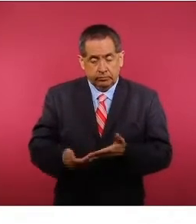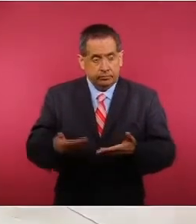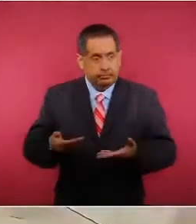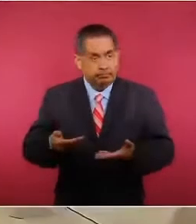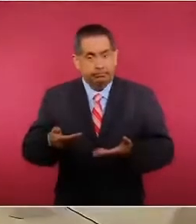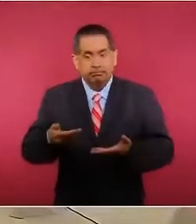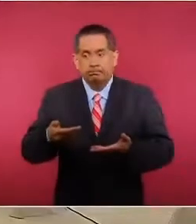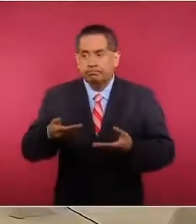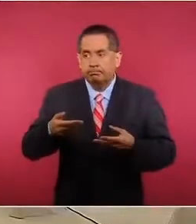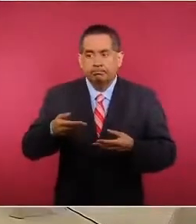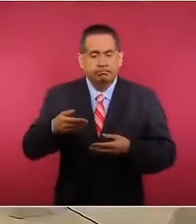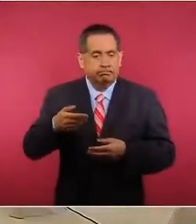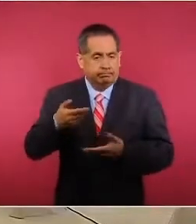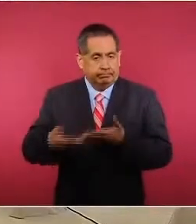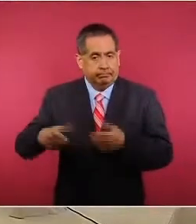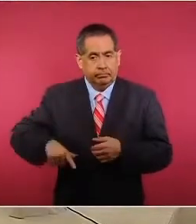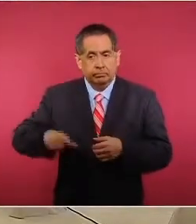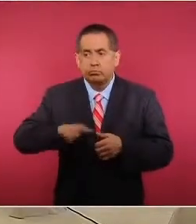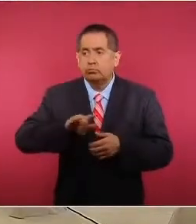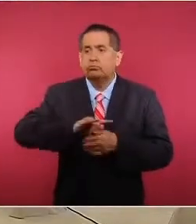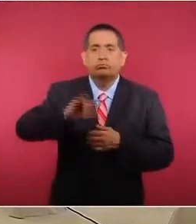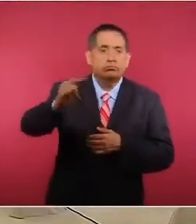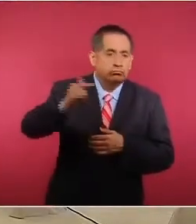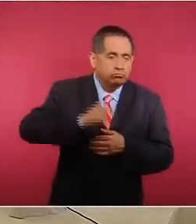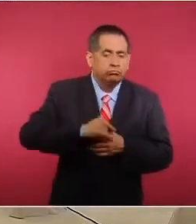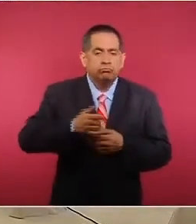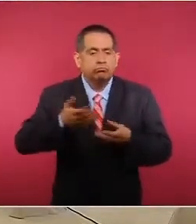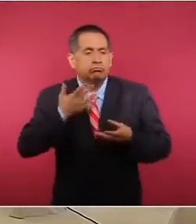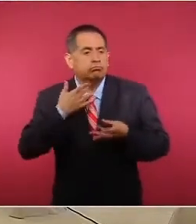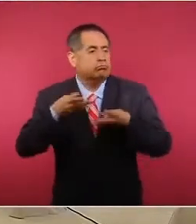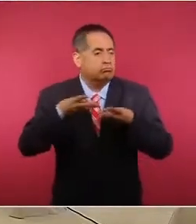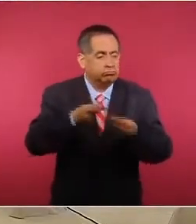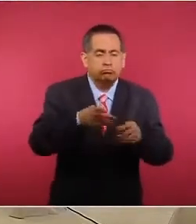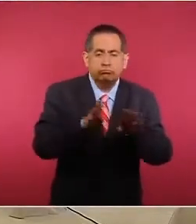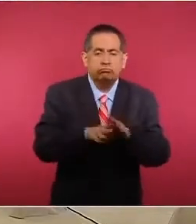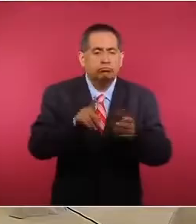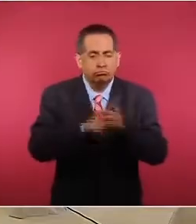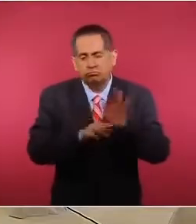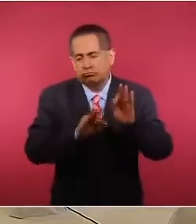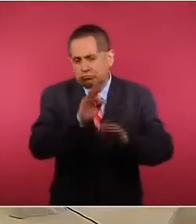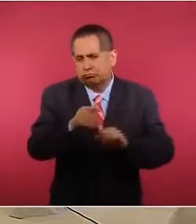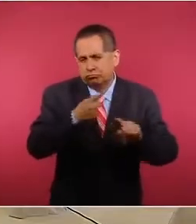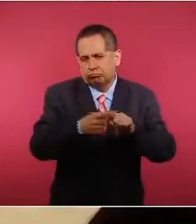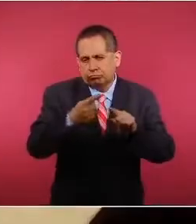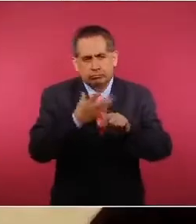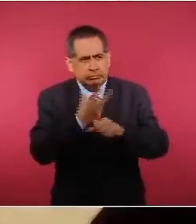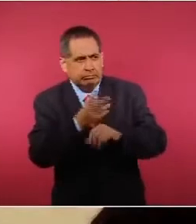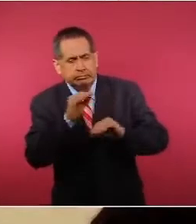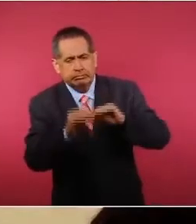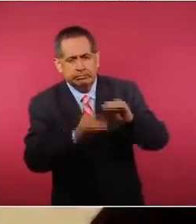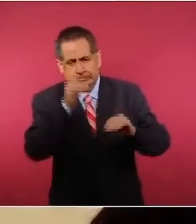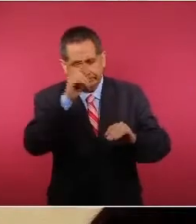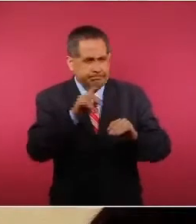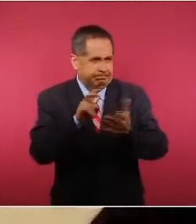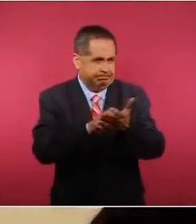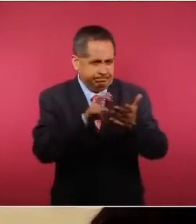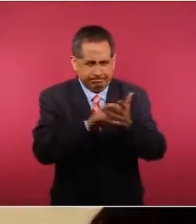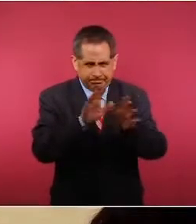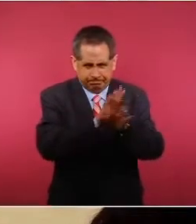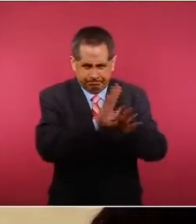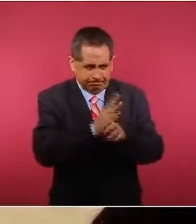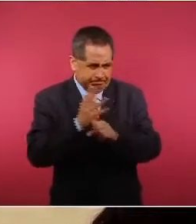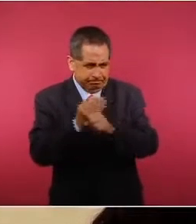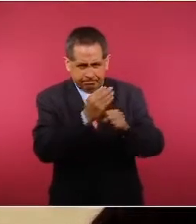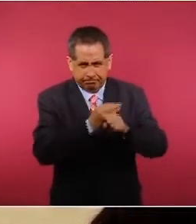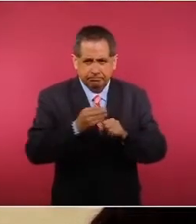siguiente, por conceptos de combustible, preservación, diversos trabajos adicionales para corrección de